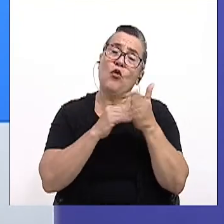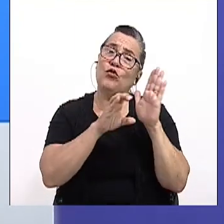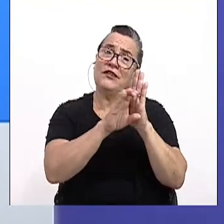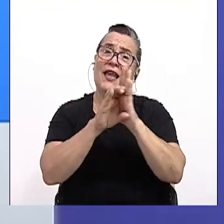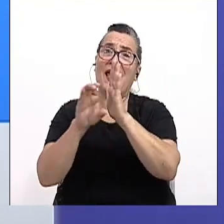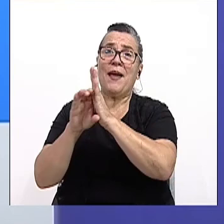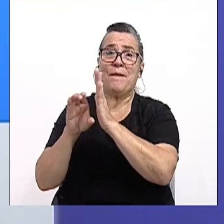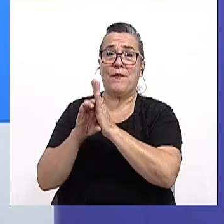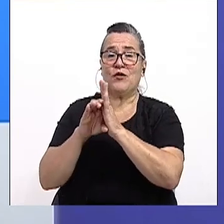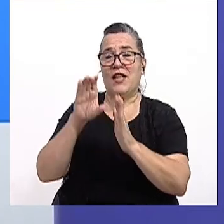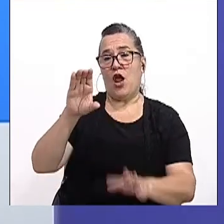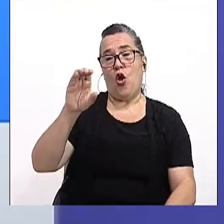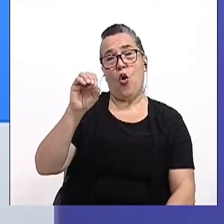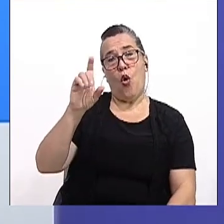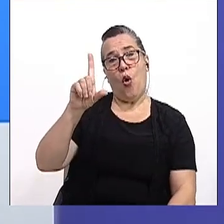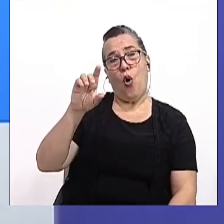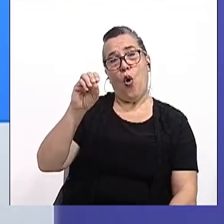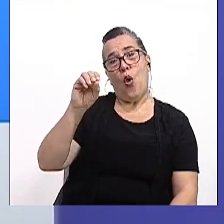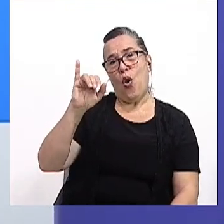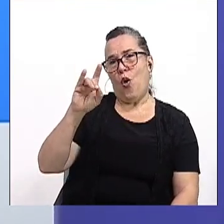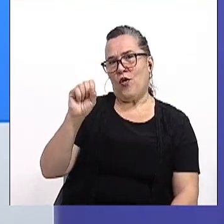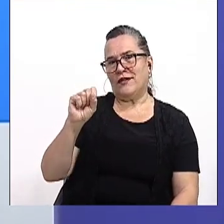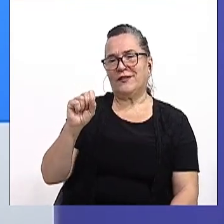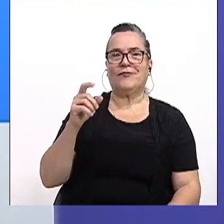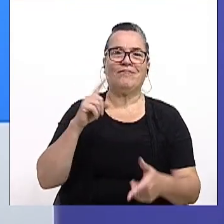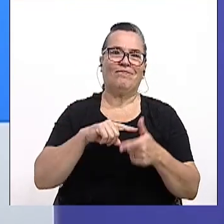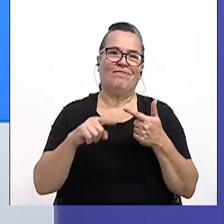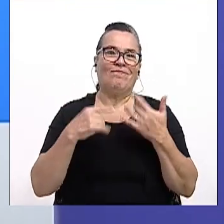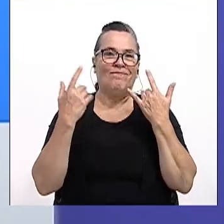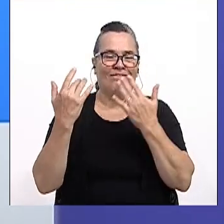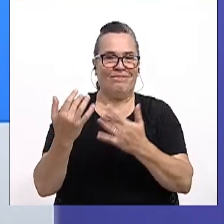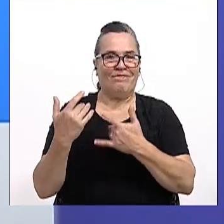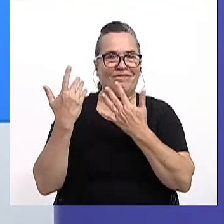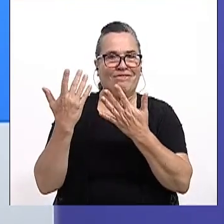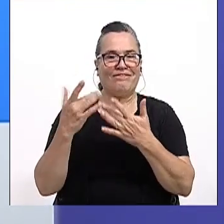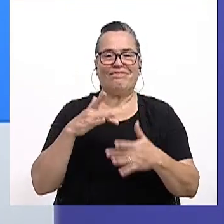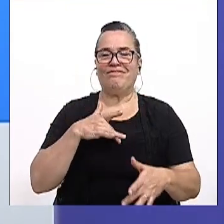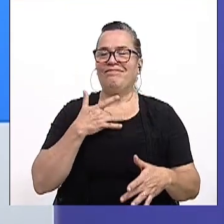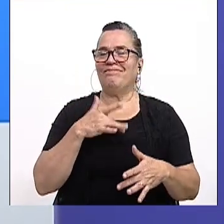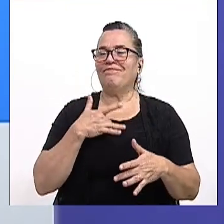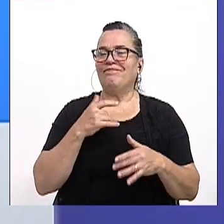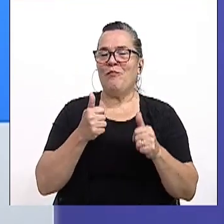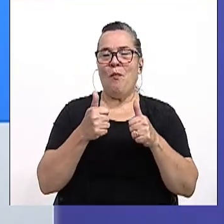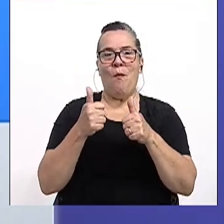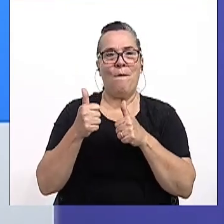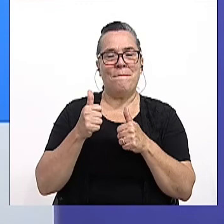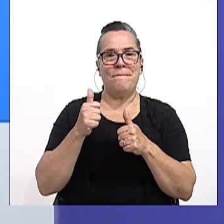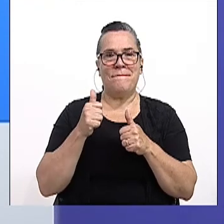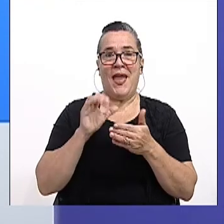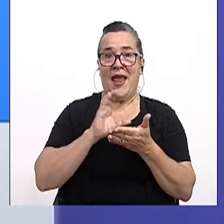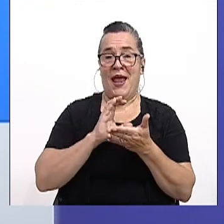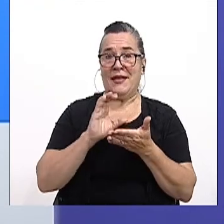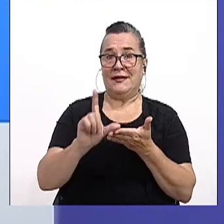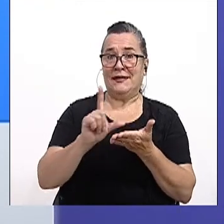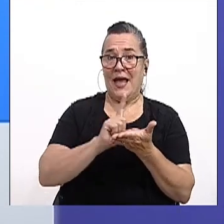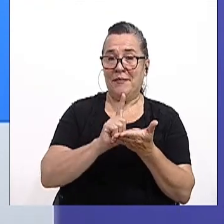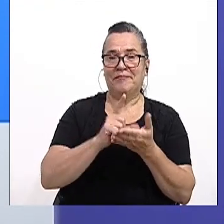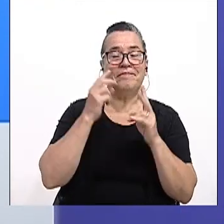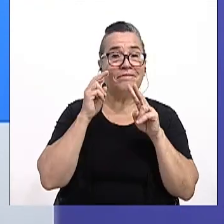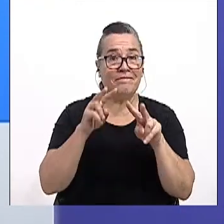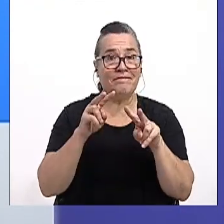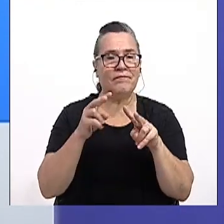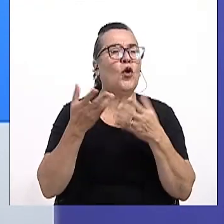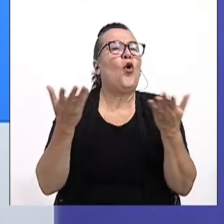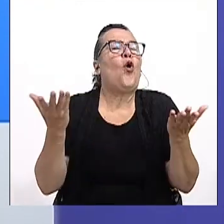ejemplos de coloides. Y bueno, espero que se hayan sentido muy bien en esta clase. A ver,